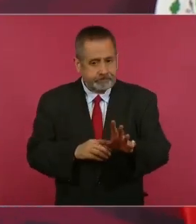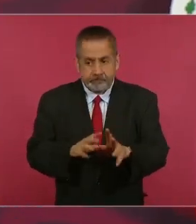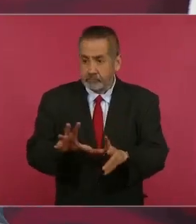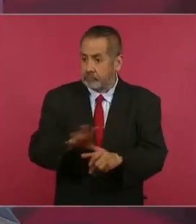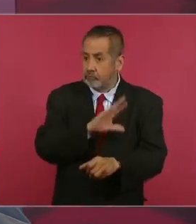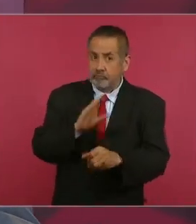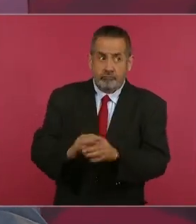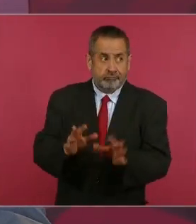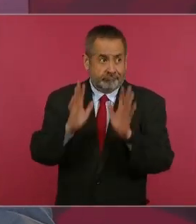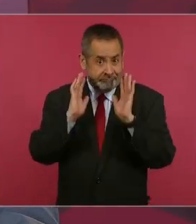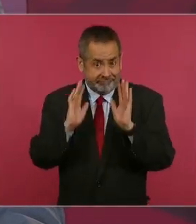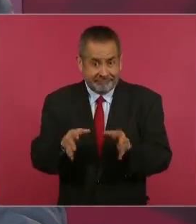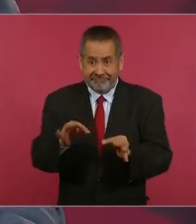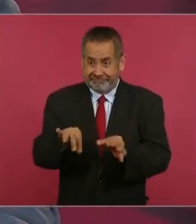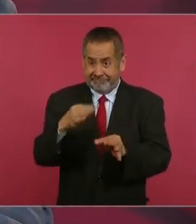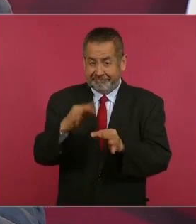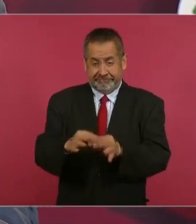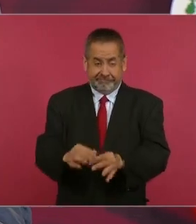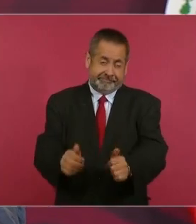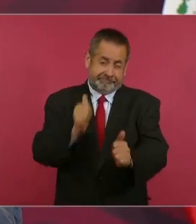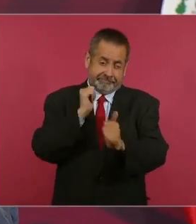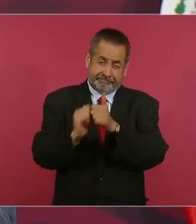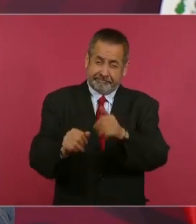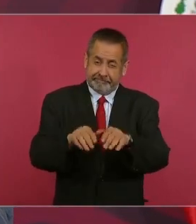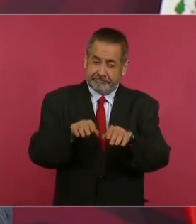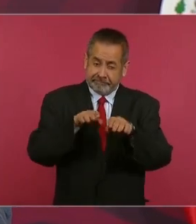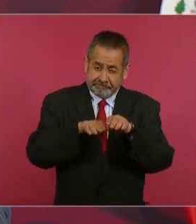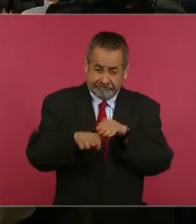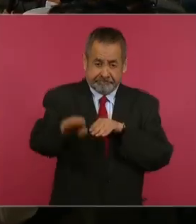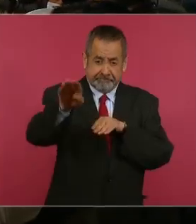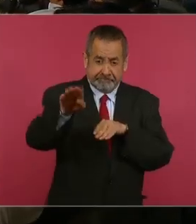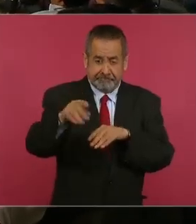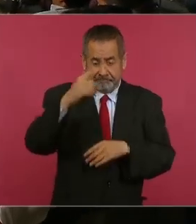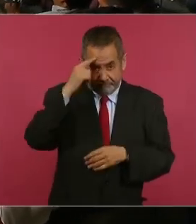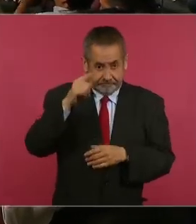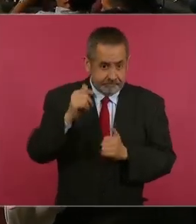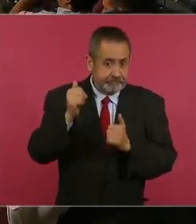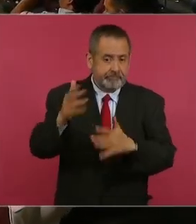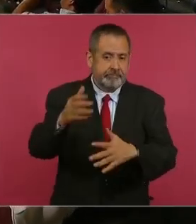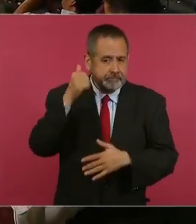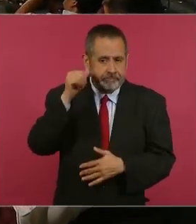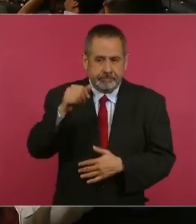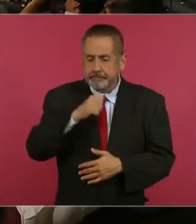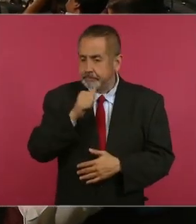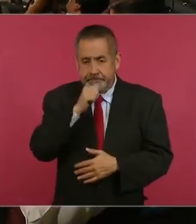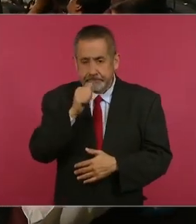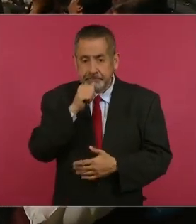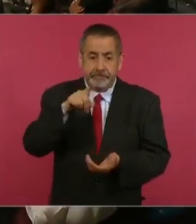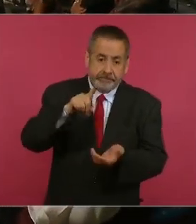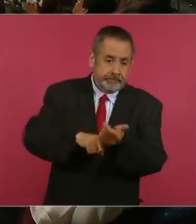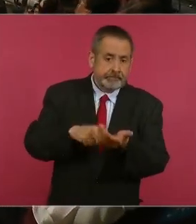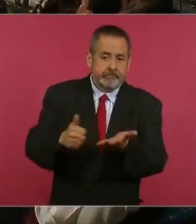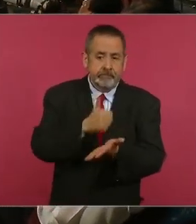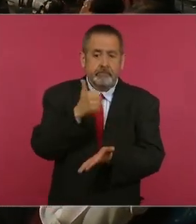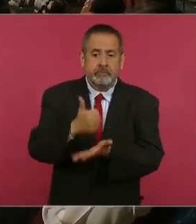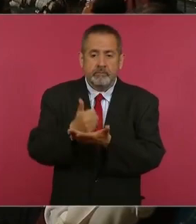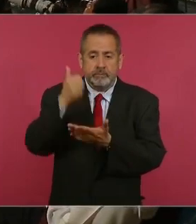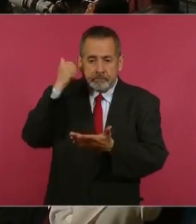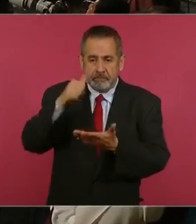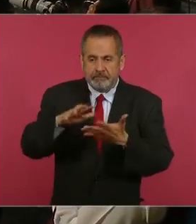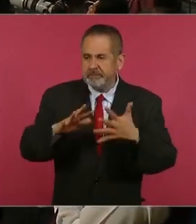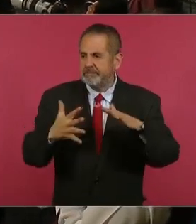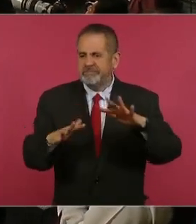por completo el tráfico. En Acapulco hay